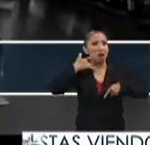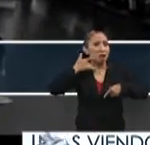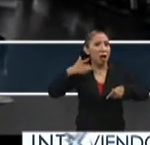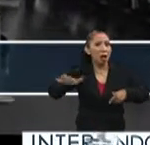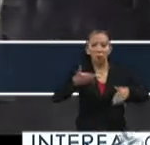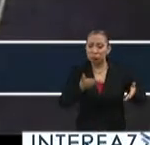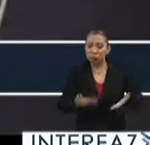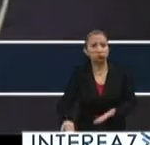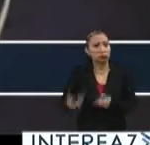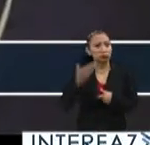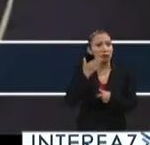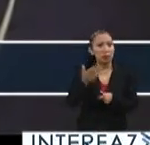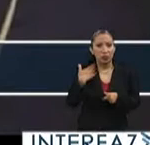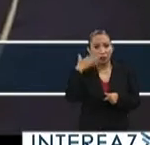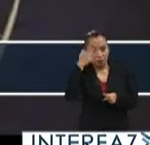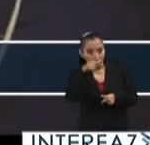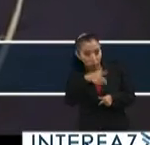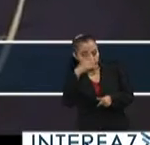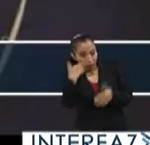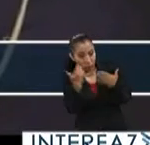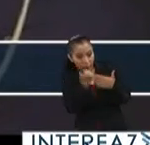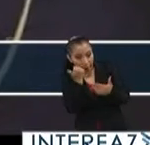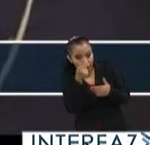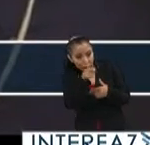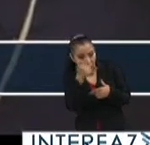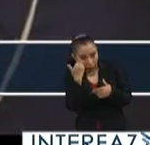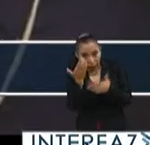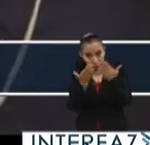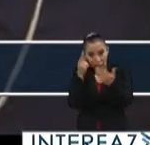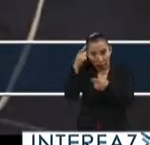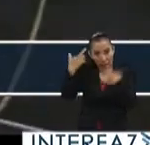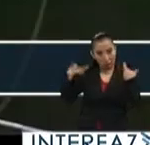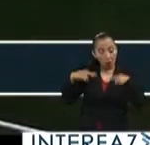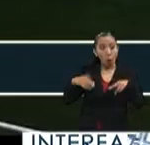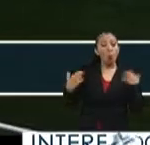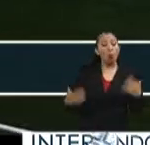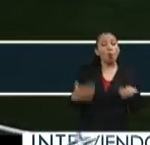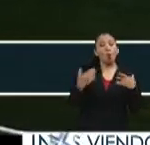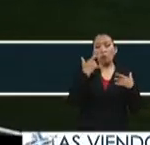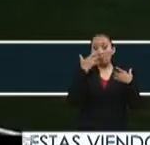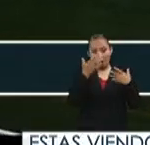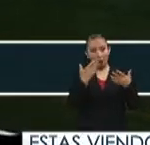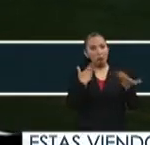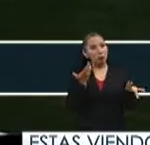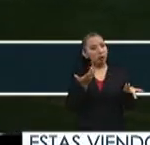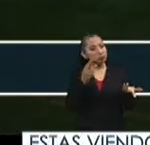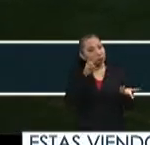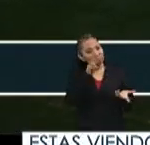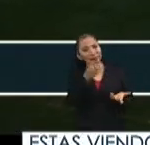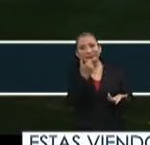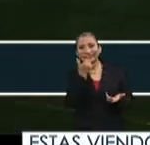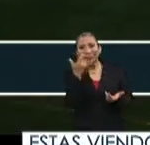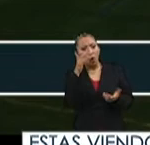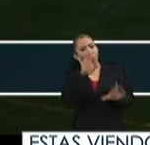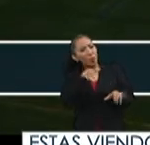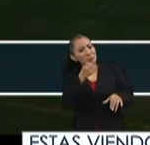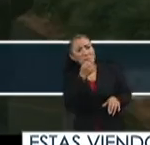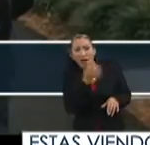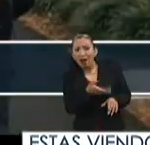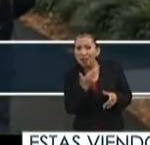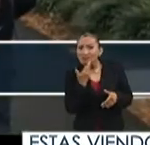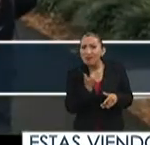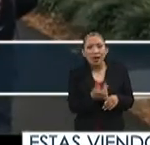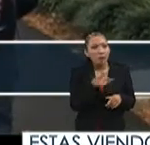te recibía muy bien. Cuando sabían que eras estudiante y que querías estudiar para ser maestro, te veían con otra cara, te veían con, oye, qué padre,